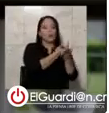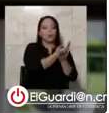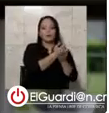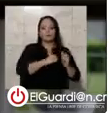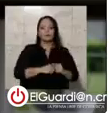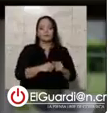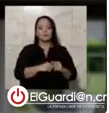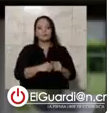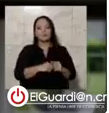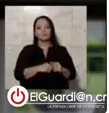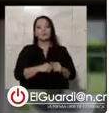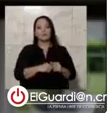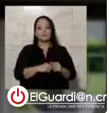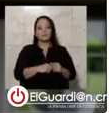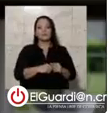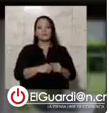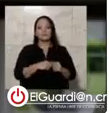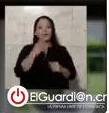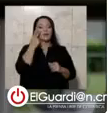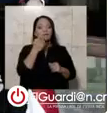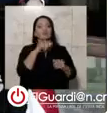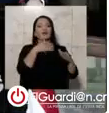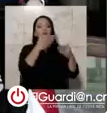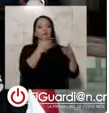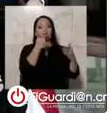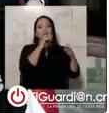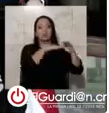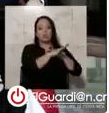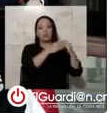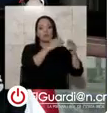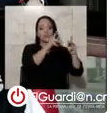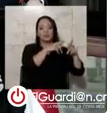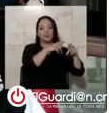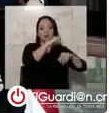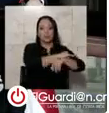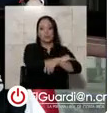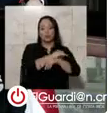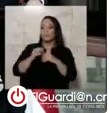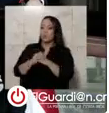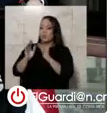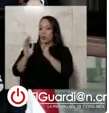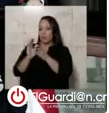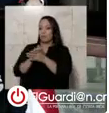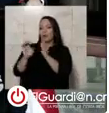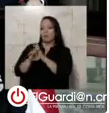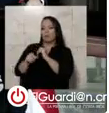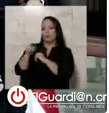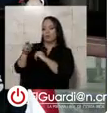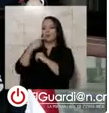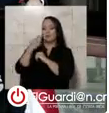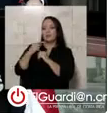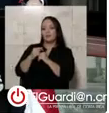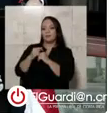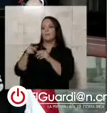un momento donde ya sí podemos decir, puede entrar cualquiera al aeropuerto. Entonces, si usted fuera y dice, deje que entre